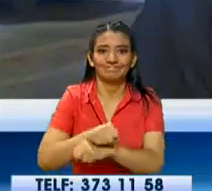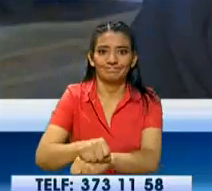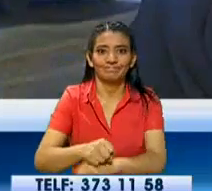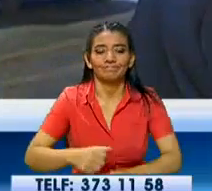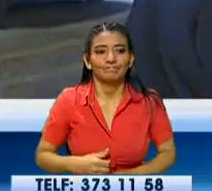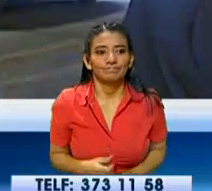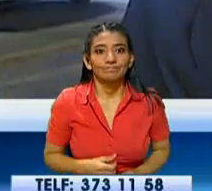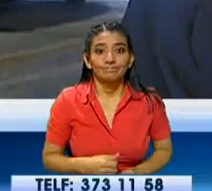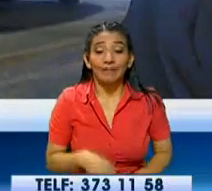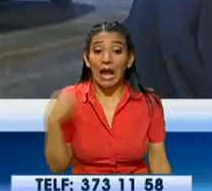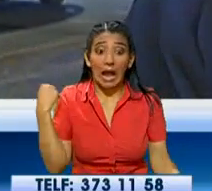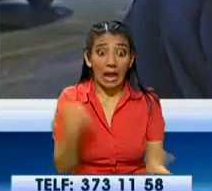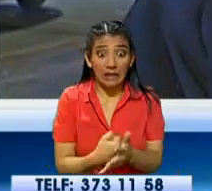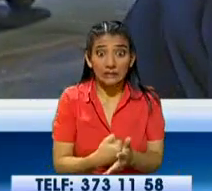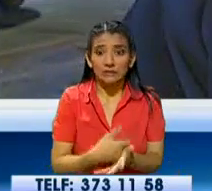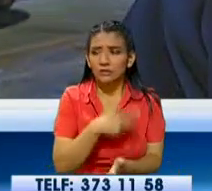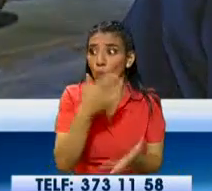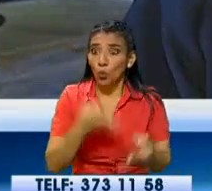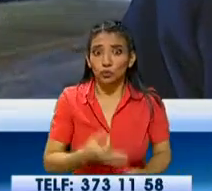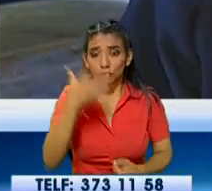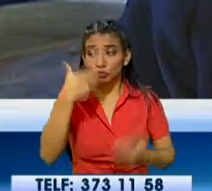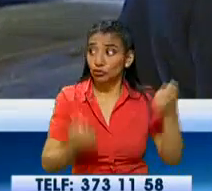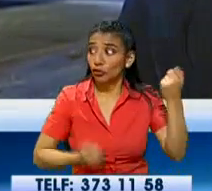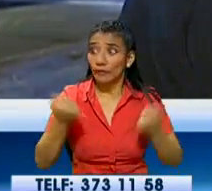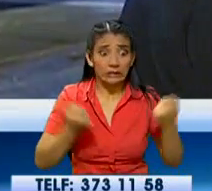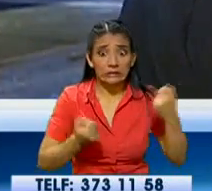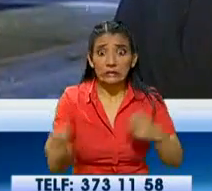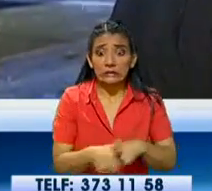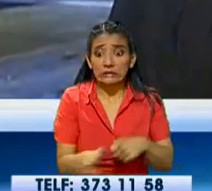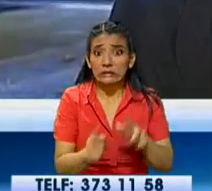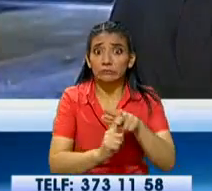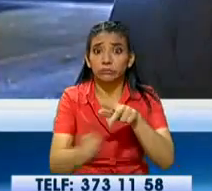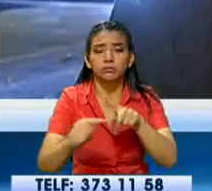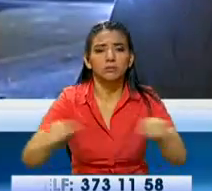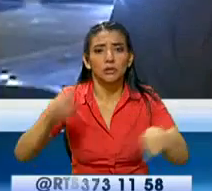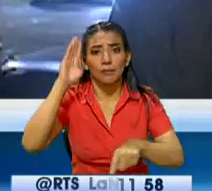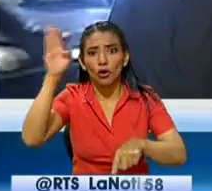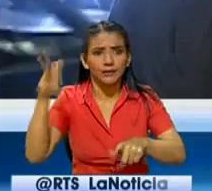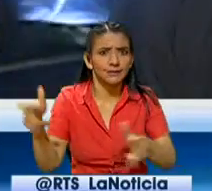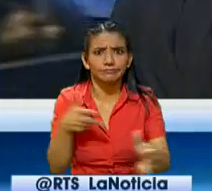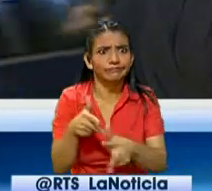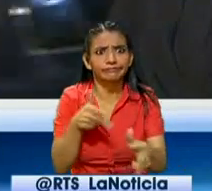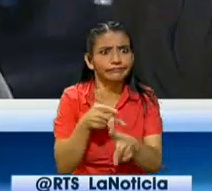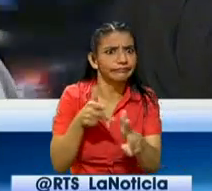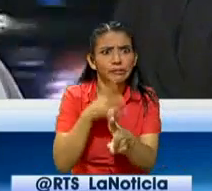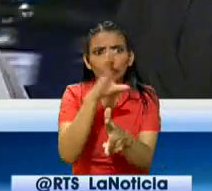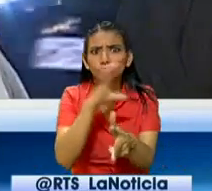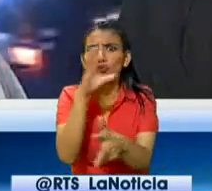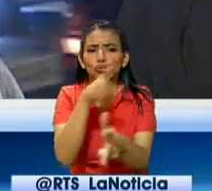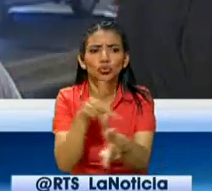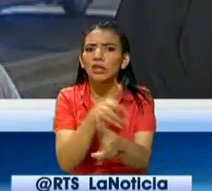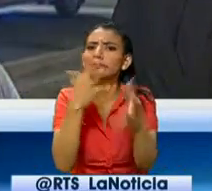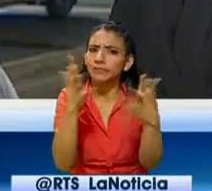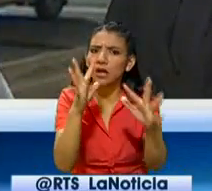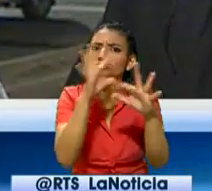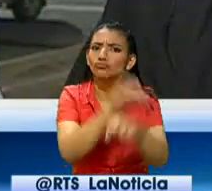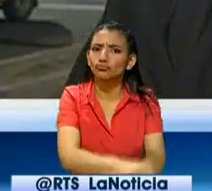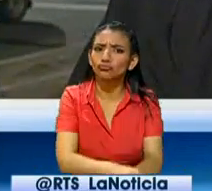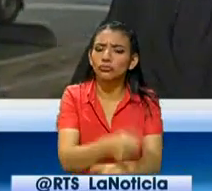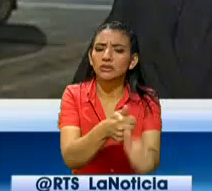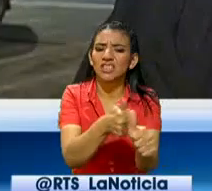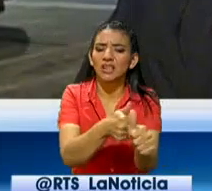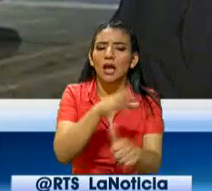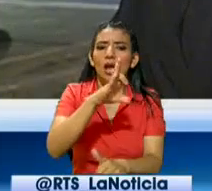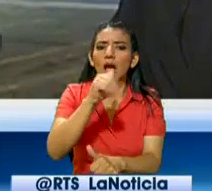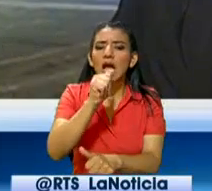al accidente se retira del lugar, pero con la colaboración de personal de la Policía Nacional es retenido a la altura de